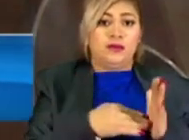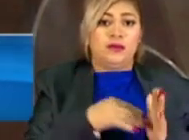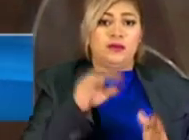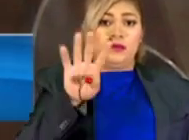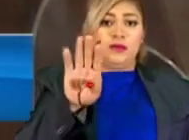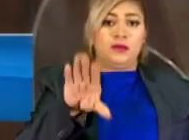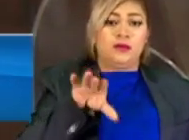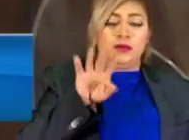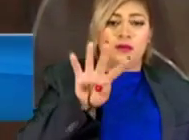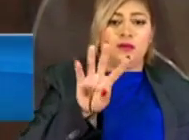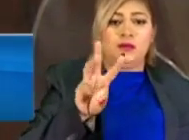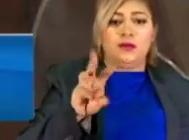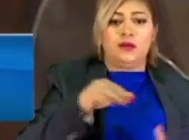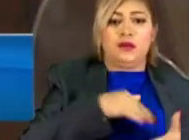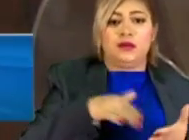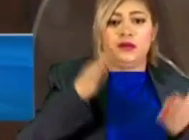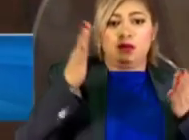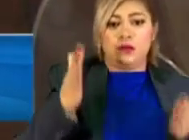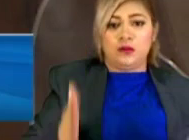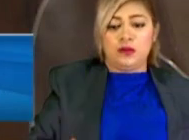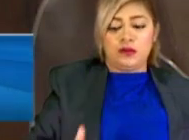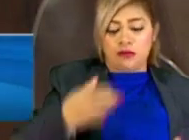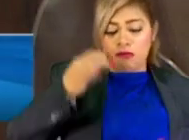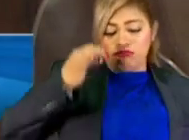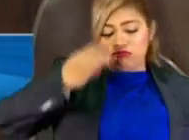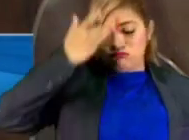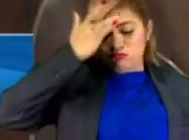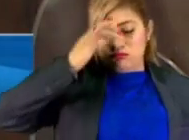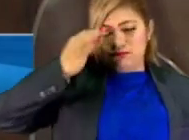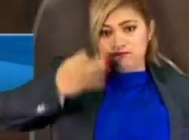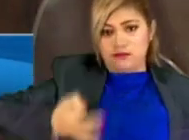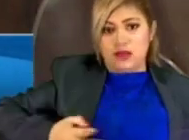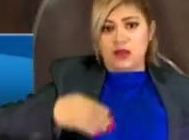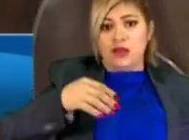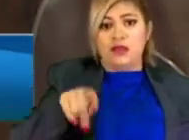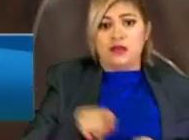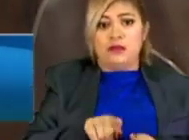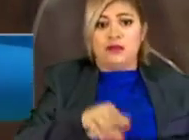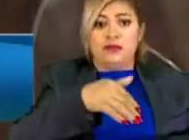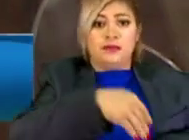11.446 estudiantes con puestos distinguidos y de maestría,